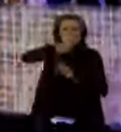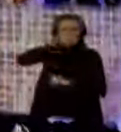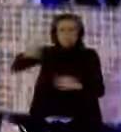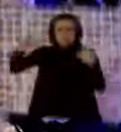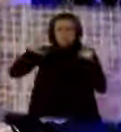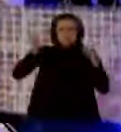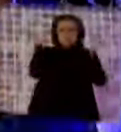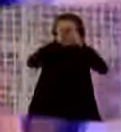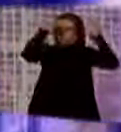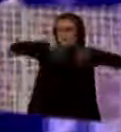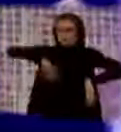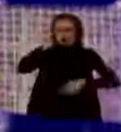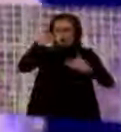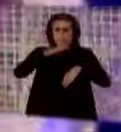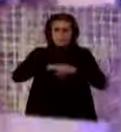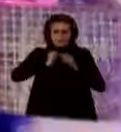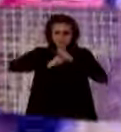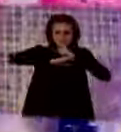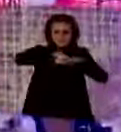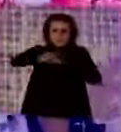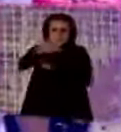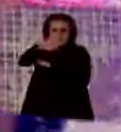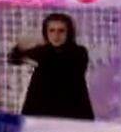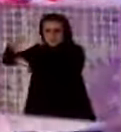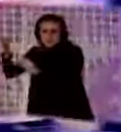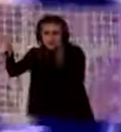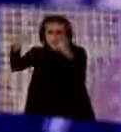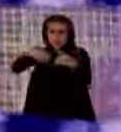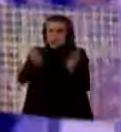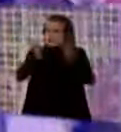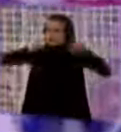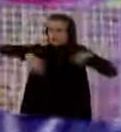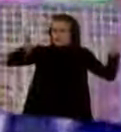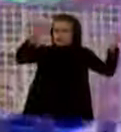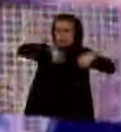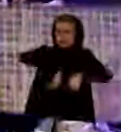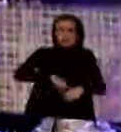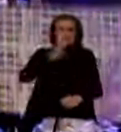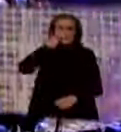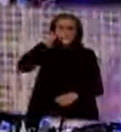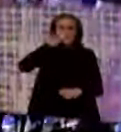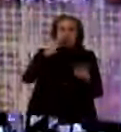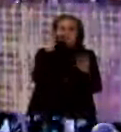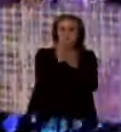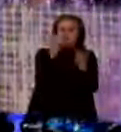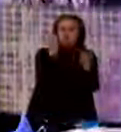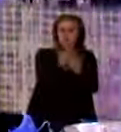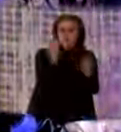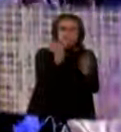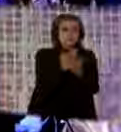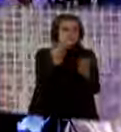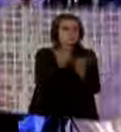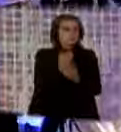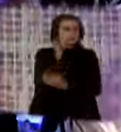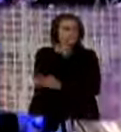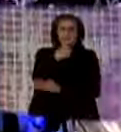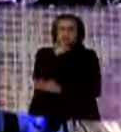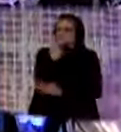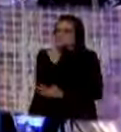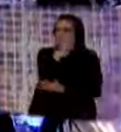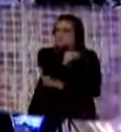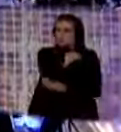acuerdo para que nuestras aguas no hayan más muertos aoas a eso digo no